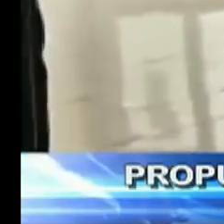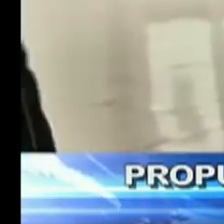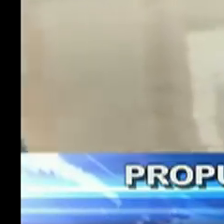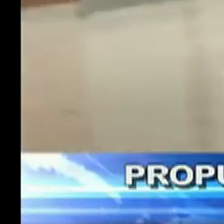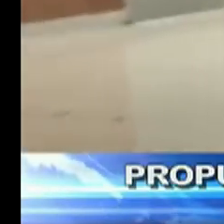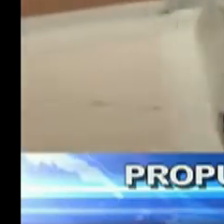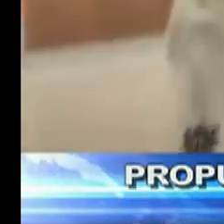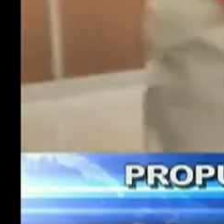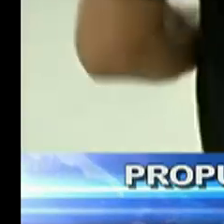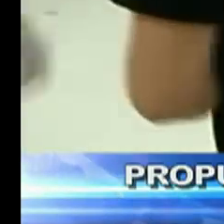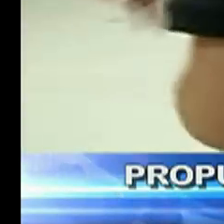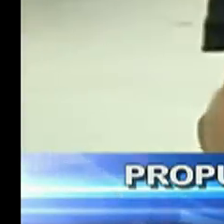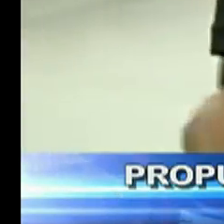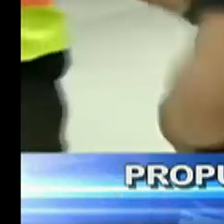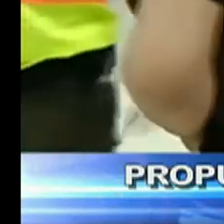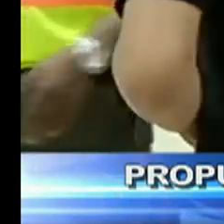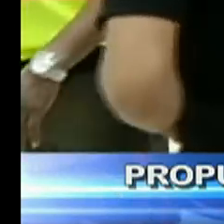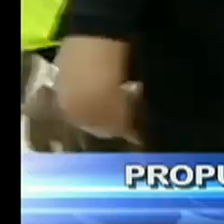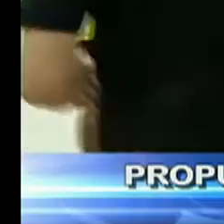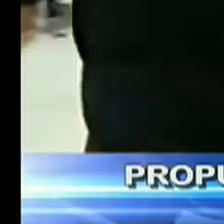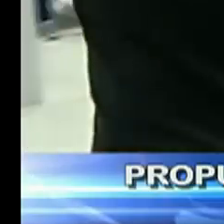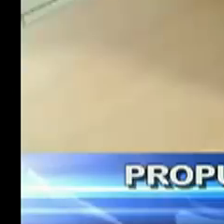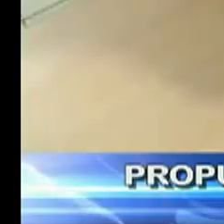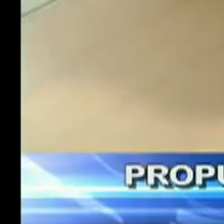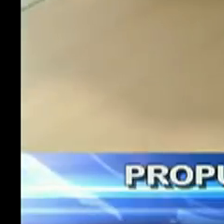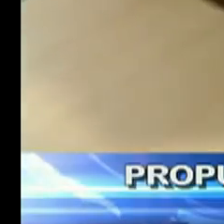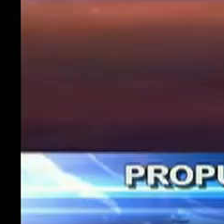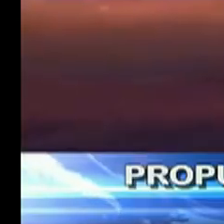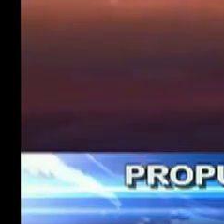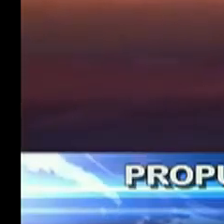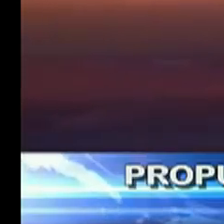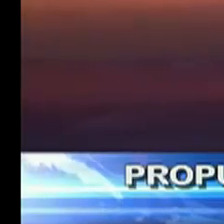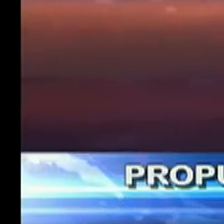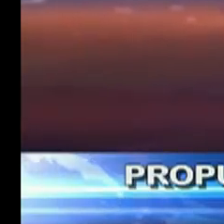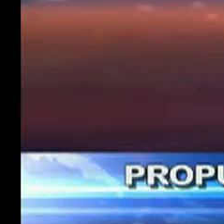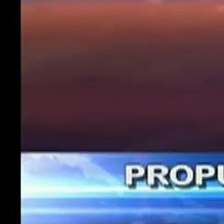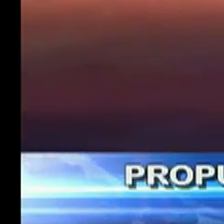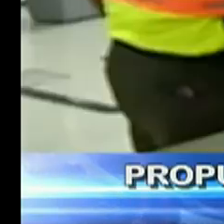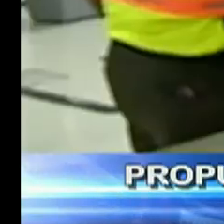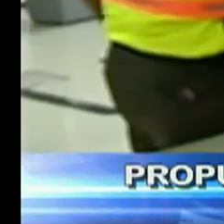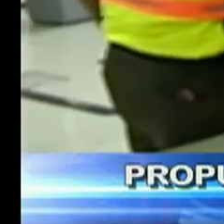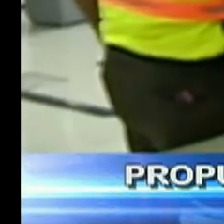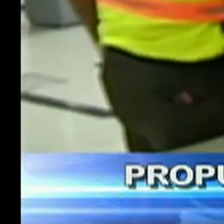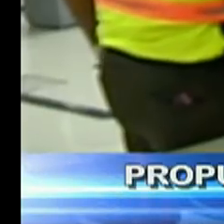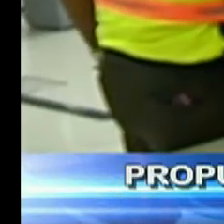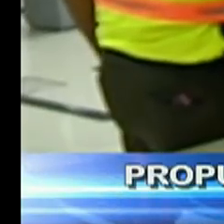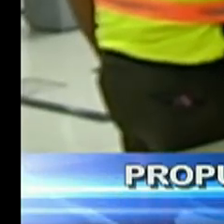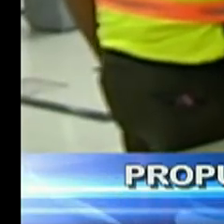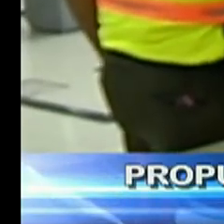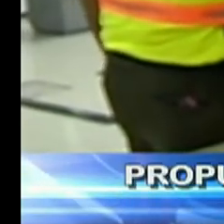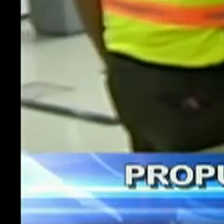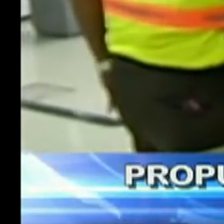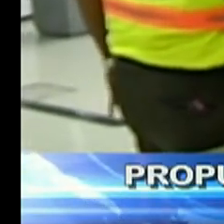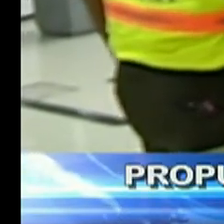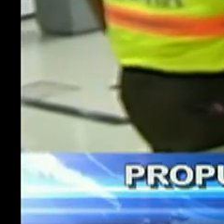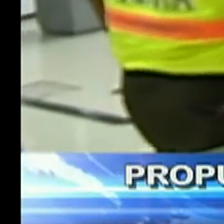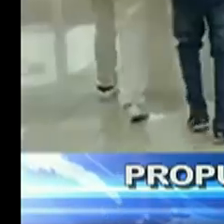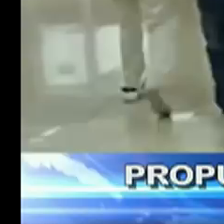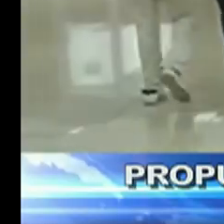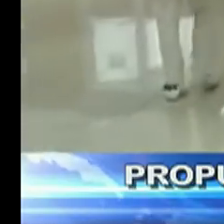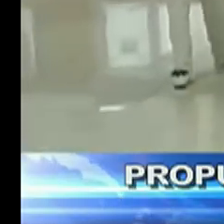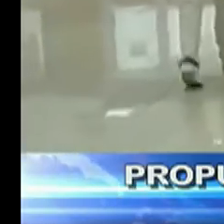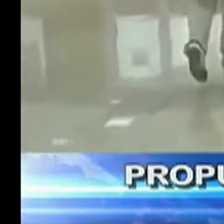en seguida un informe sobre la propuesta que permitiría revelar el rostro de los detenidos el delito flagrante por asesinato secuestro